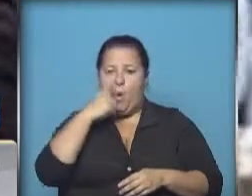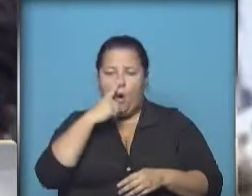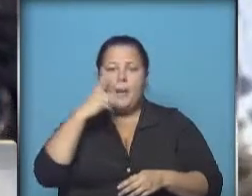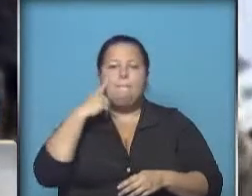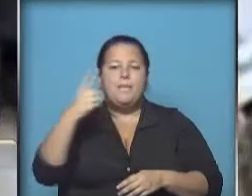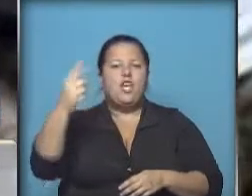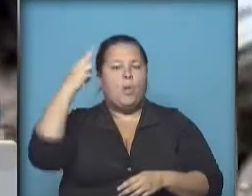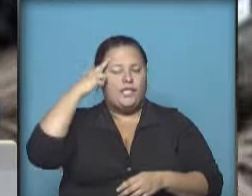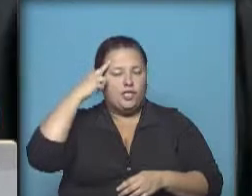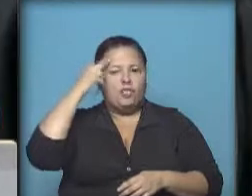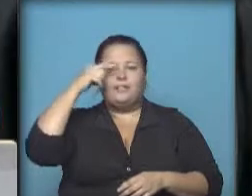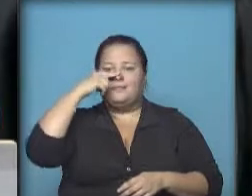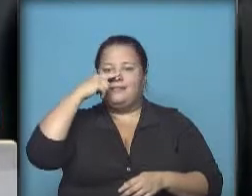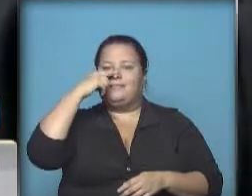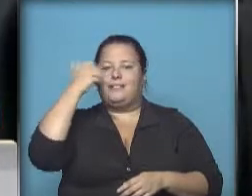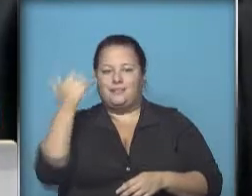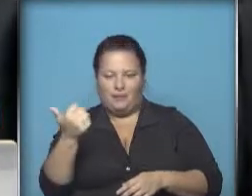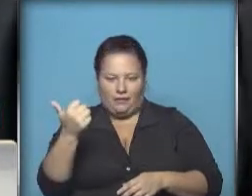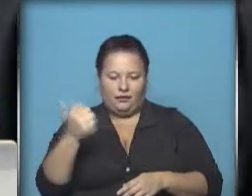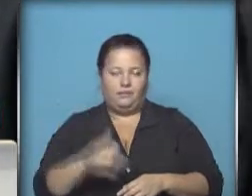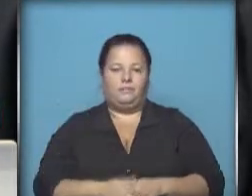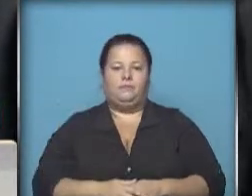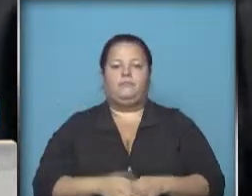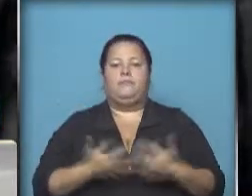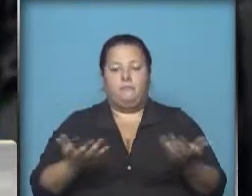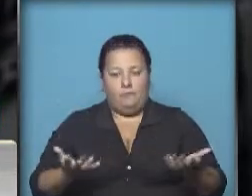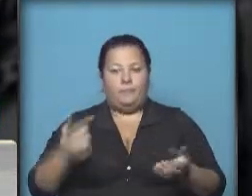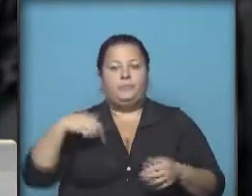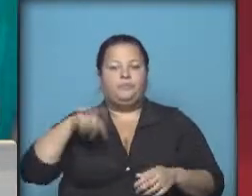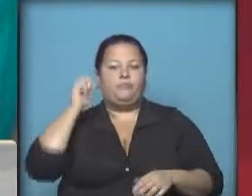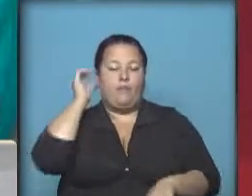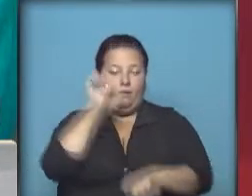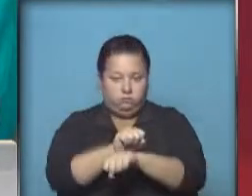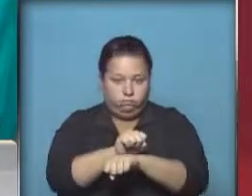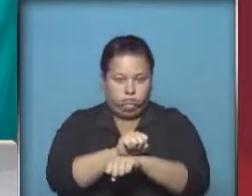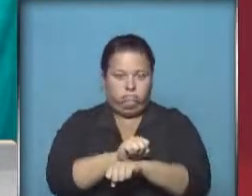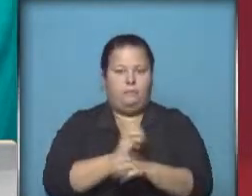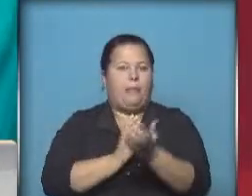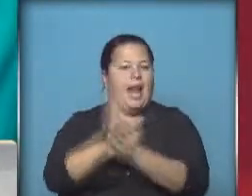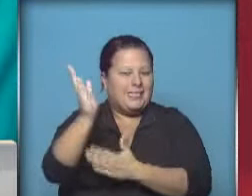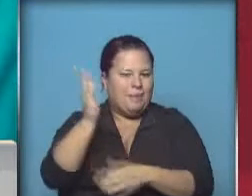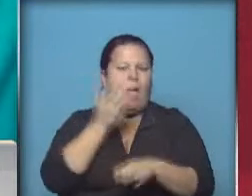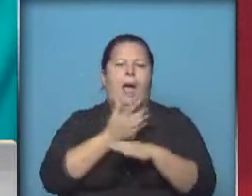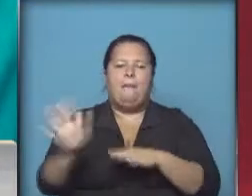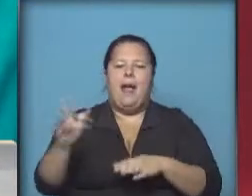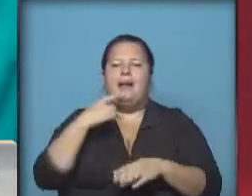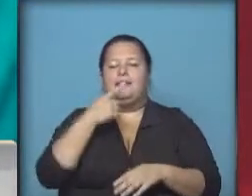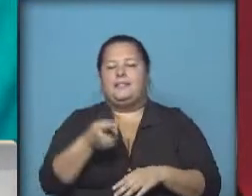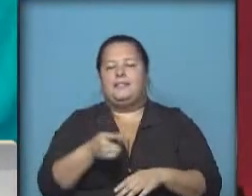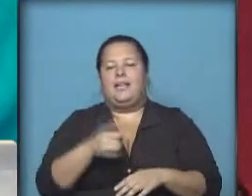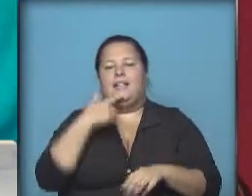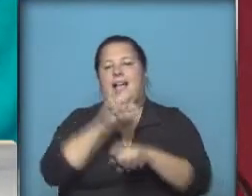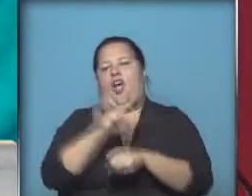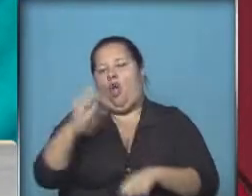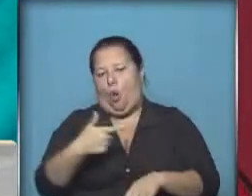de junio de 1976. Por supuesto que obtener una condena a perpetua, más allá que el fallo diga a cárcel